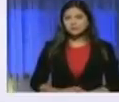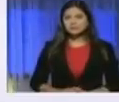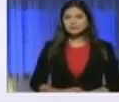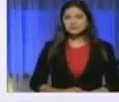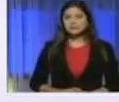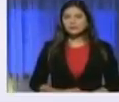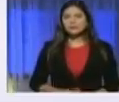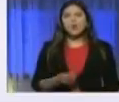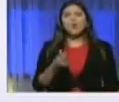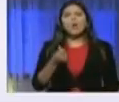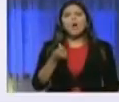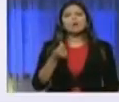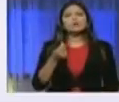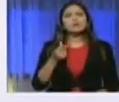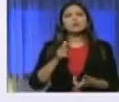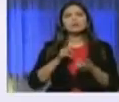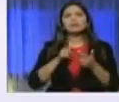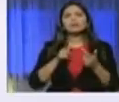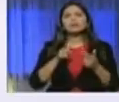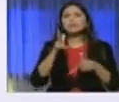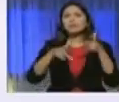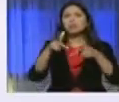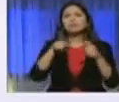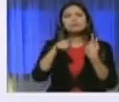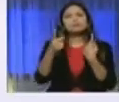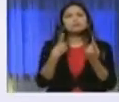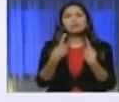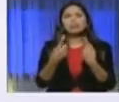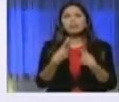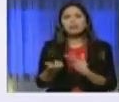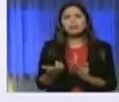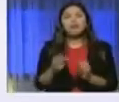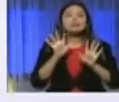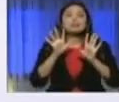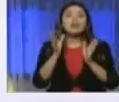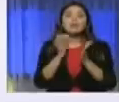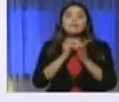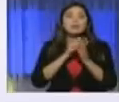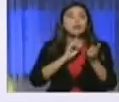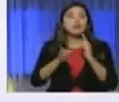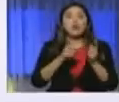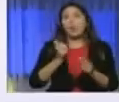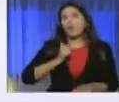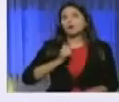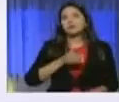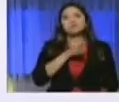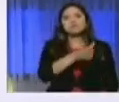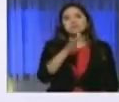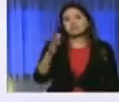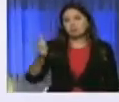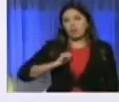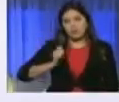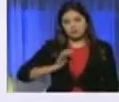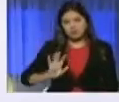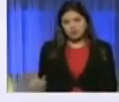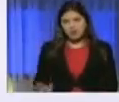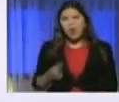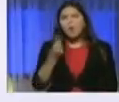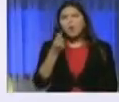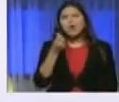¿Cuántos viajes puedes hacer con un multiuso? 10 viajes a cualquier estación. ¿Cuánto